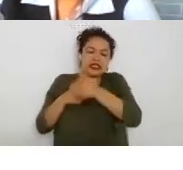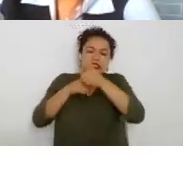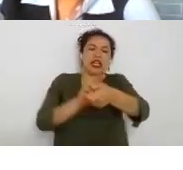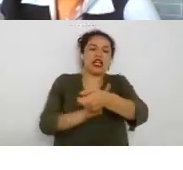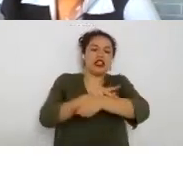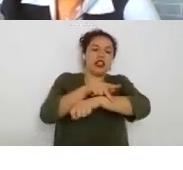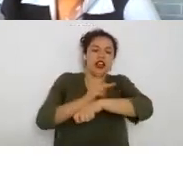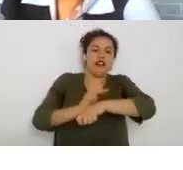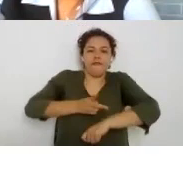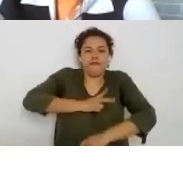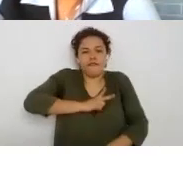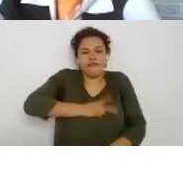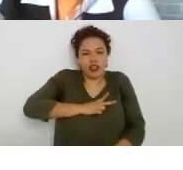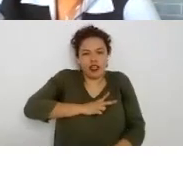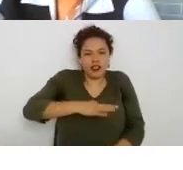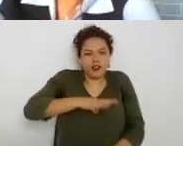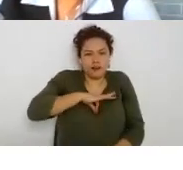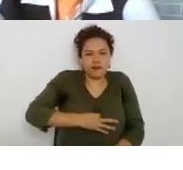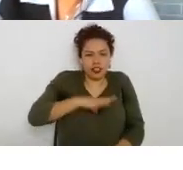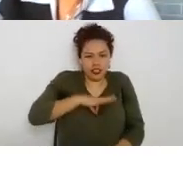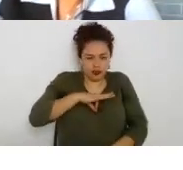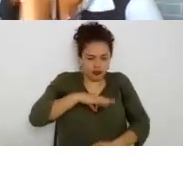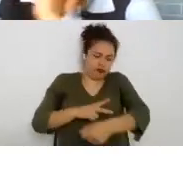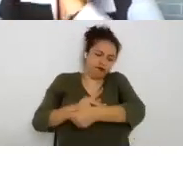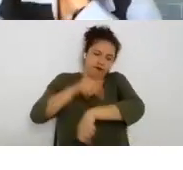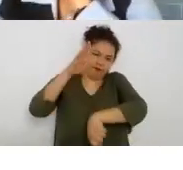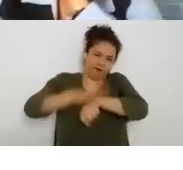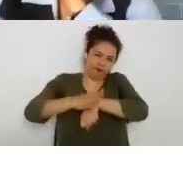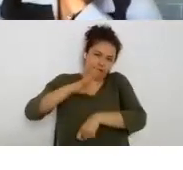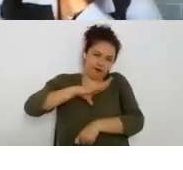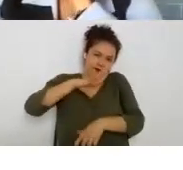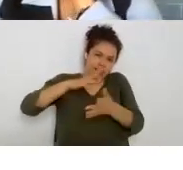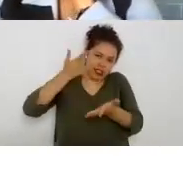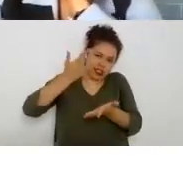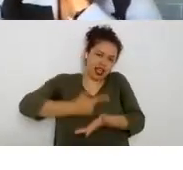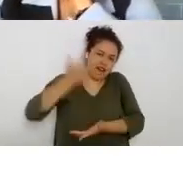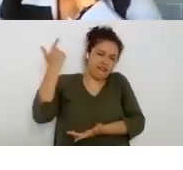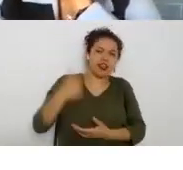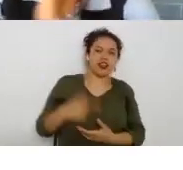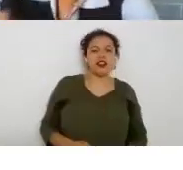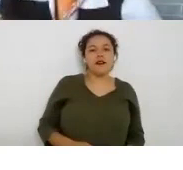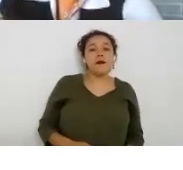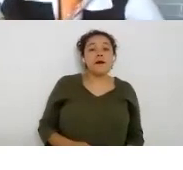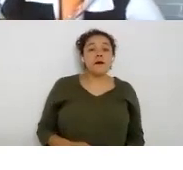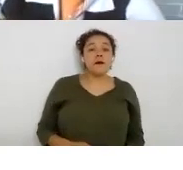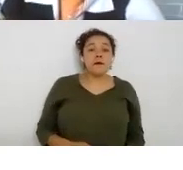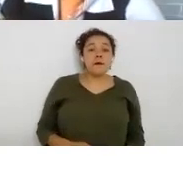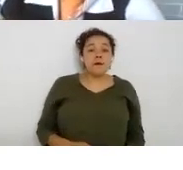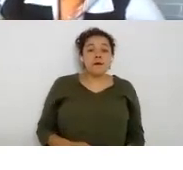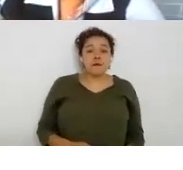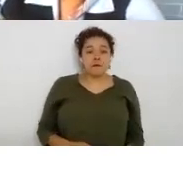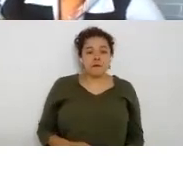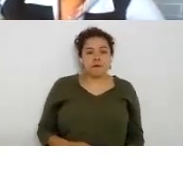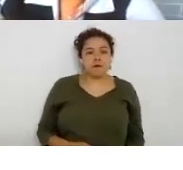¿Ok? Entonces podría agravar la situación. ¿De acuerdo? Ok. Otra cosa que les comentaba